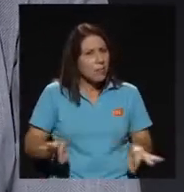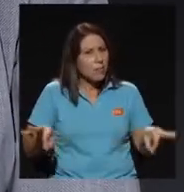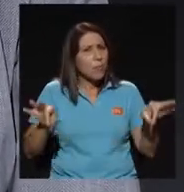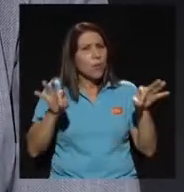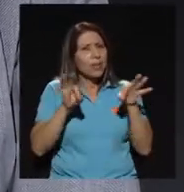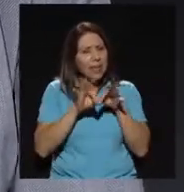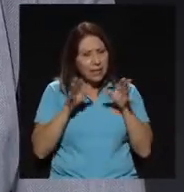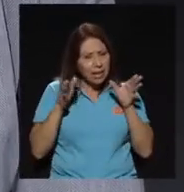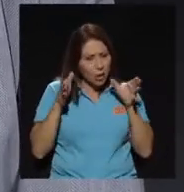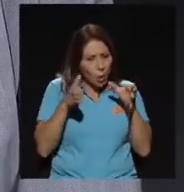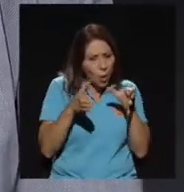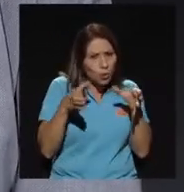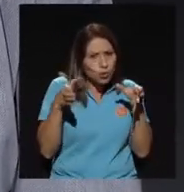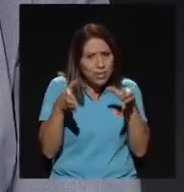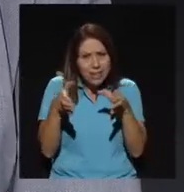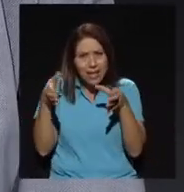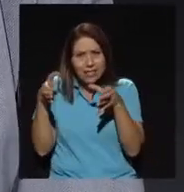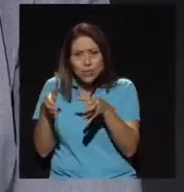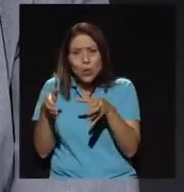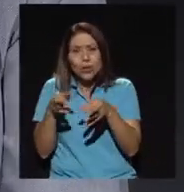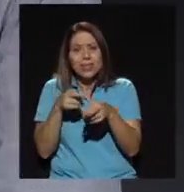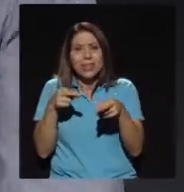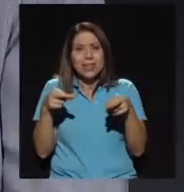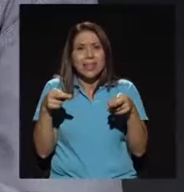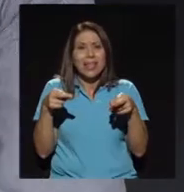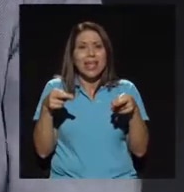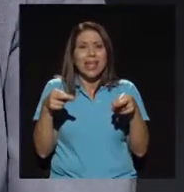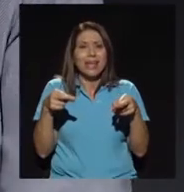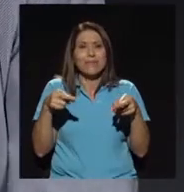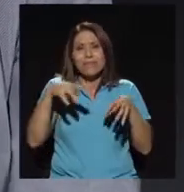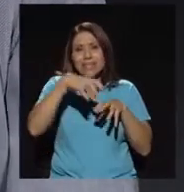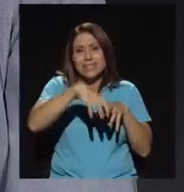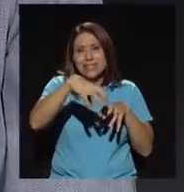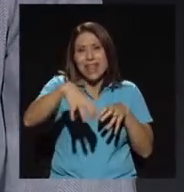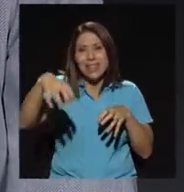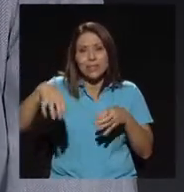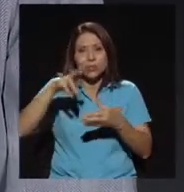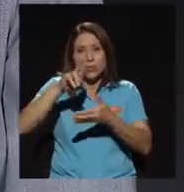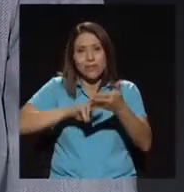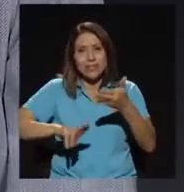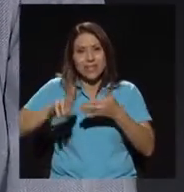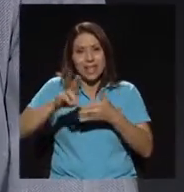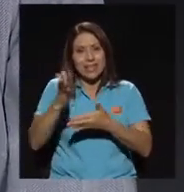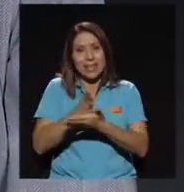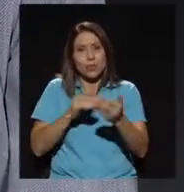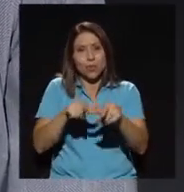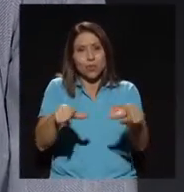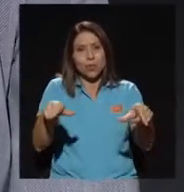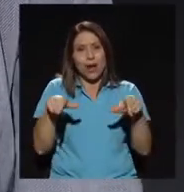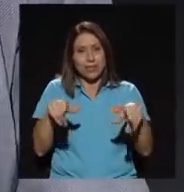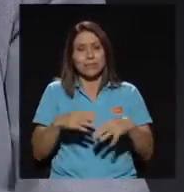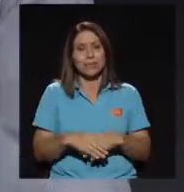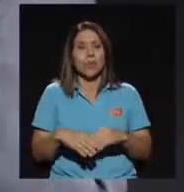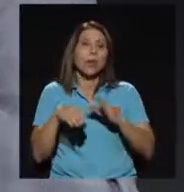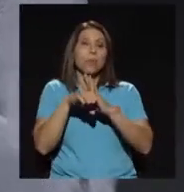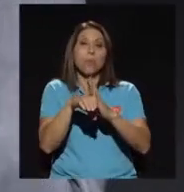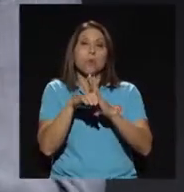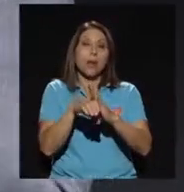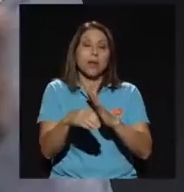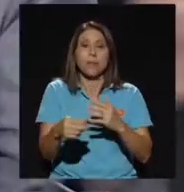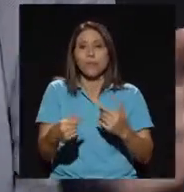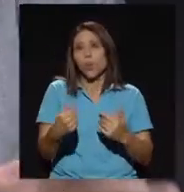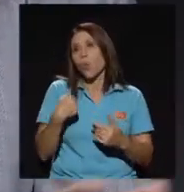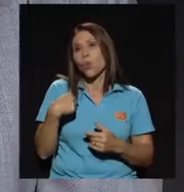sedes universitarias en ciertos, digamos, lugares en el territorio. Uno no encuentra que por